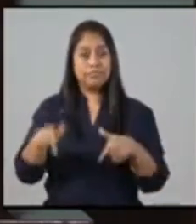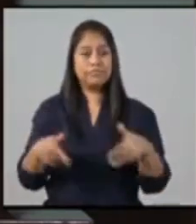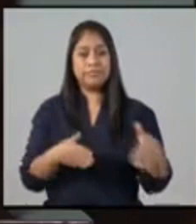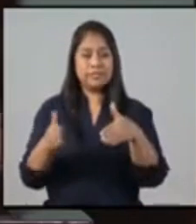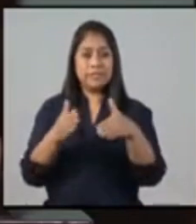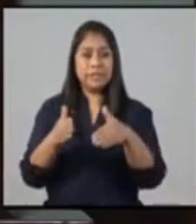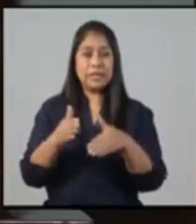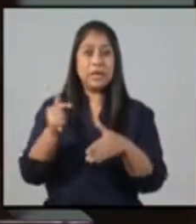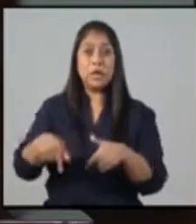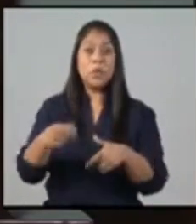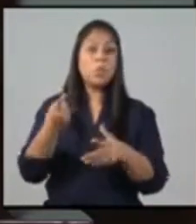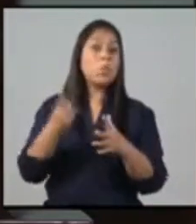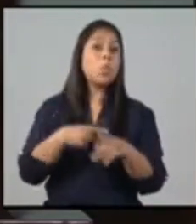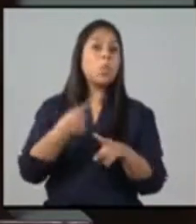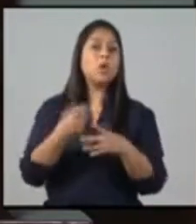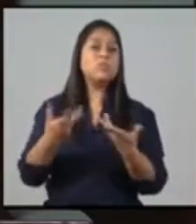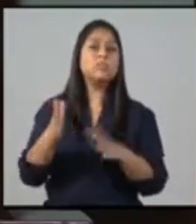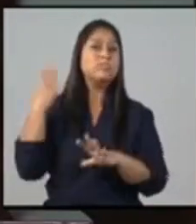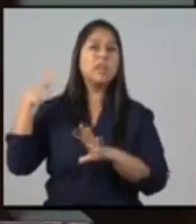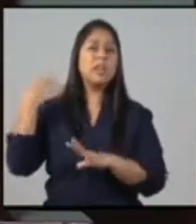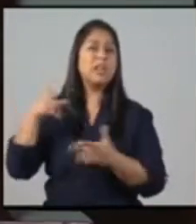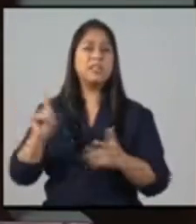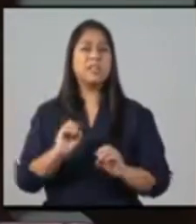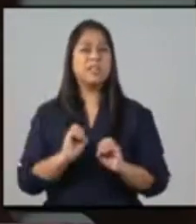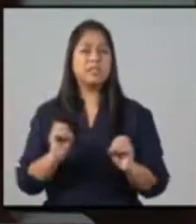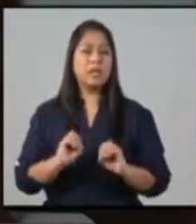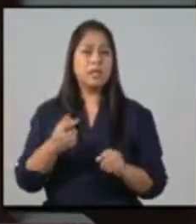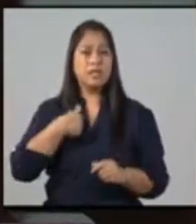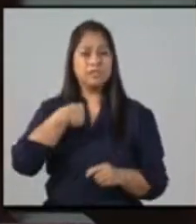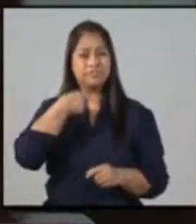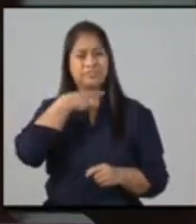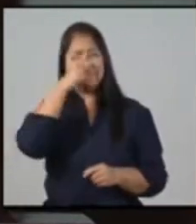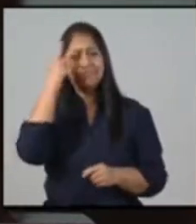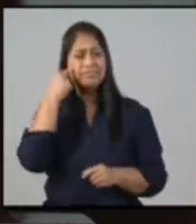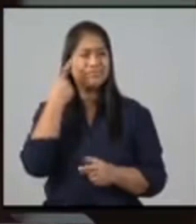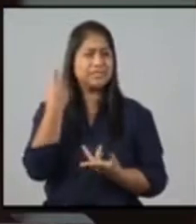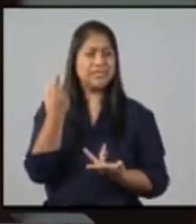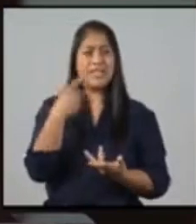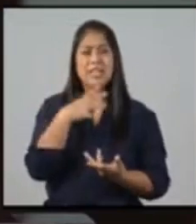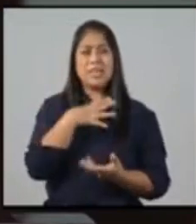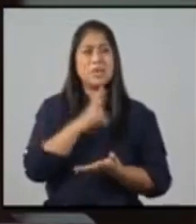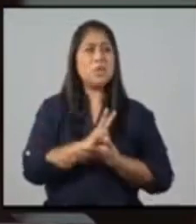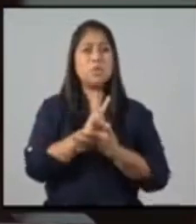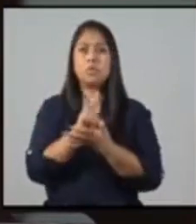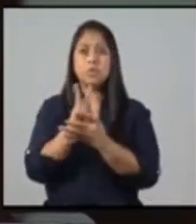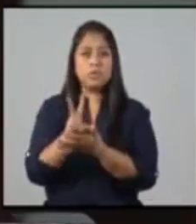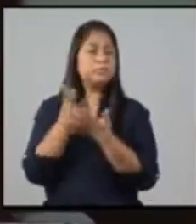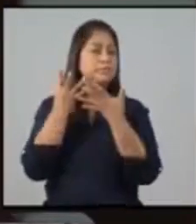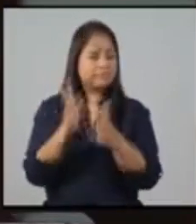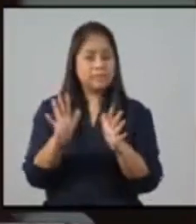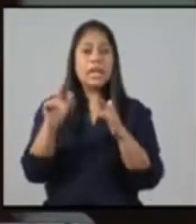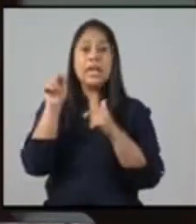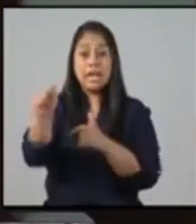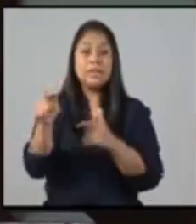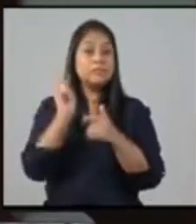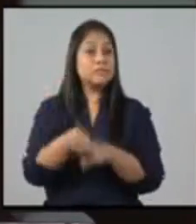cuando nada en principio me impulsaba a ella, salvo mi tozudez y mi inmensa voluntad de hacerlo. Ellos me animaron